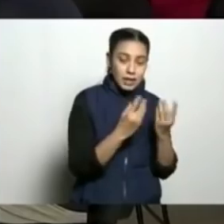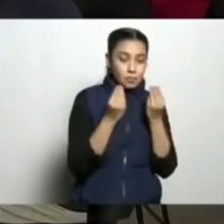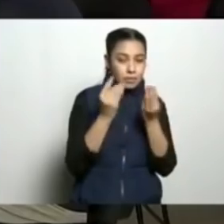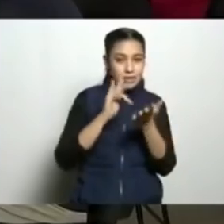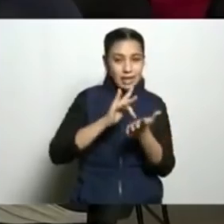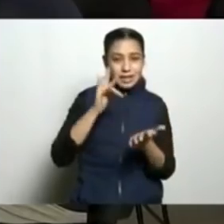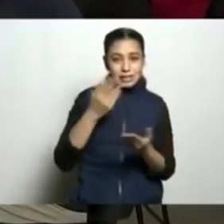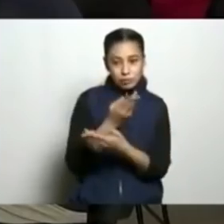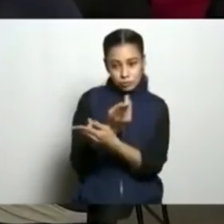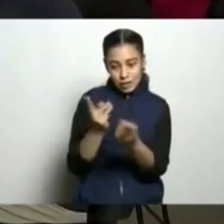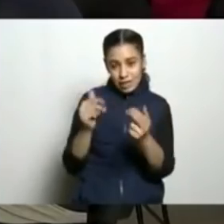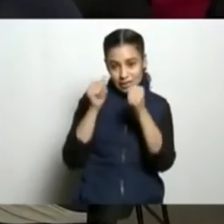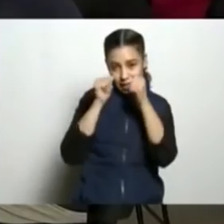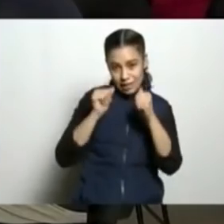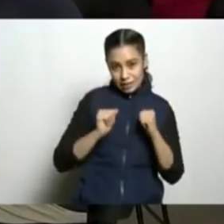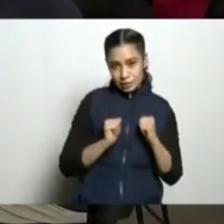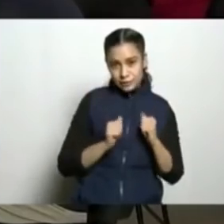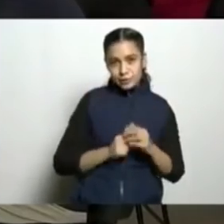Gracias.